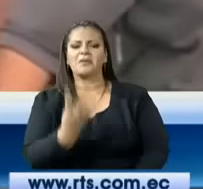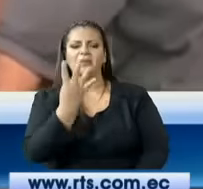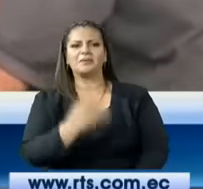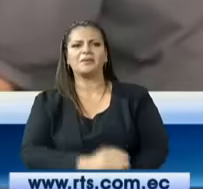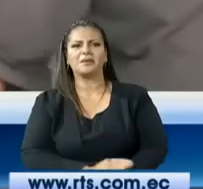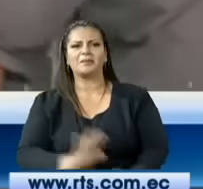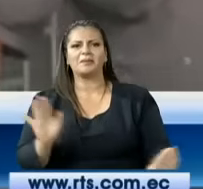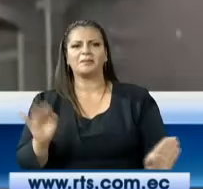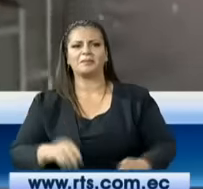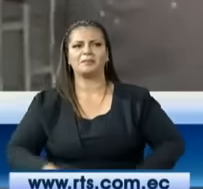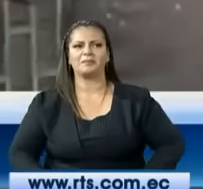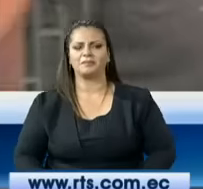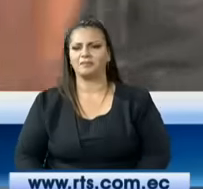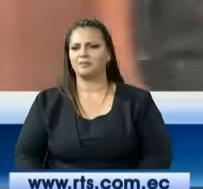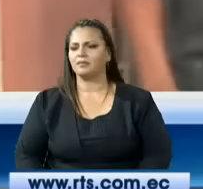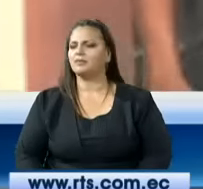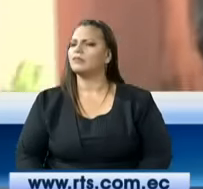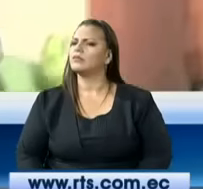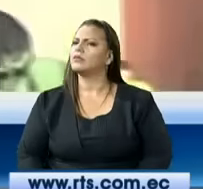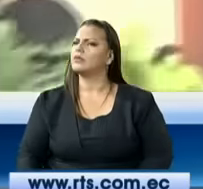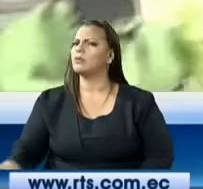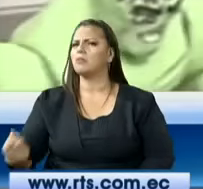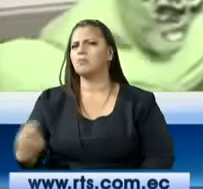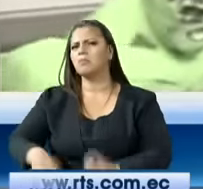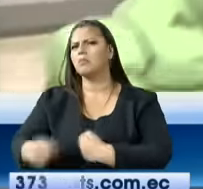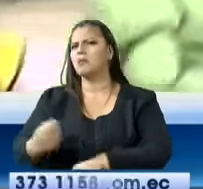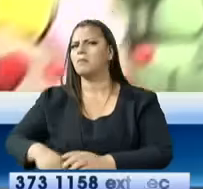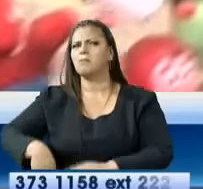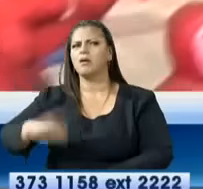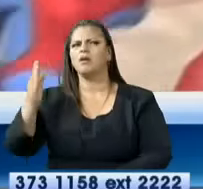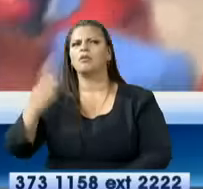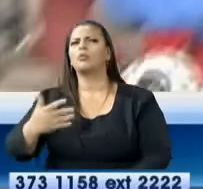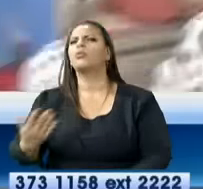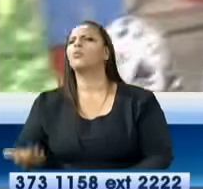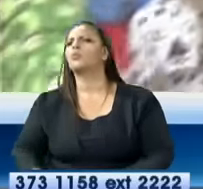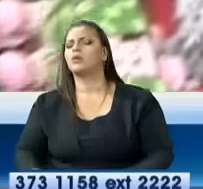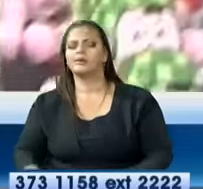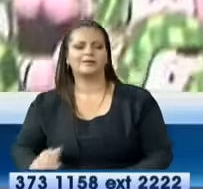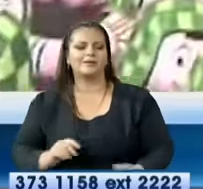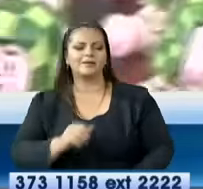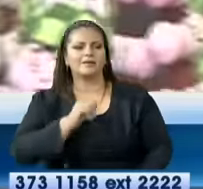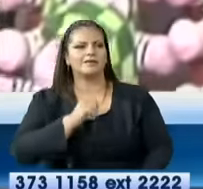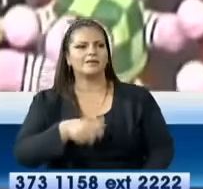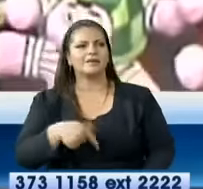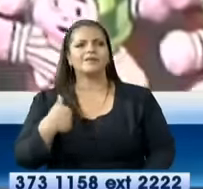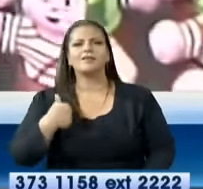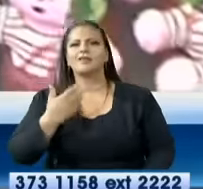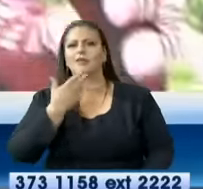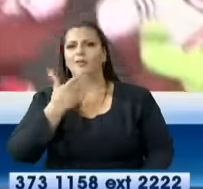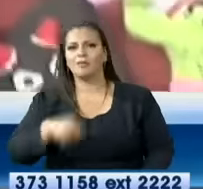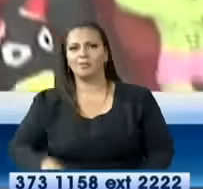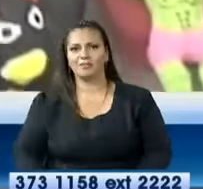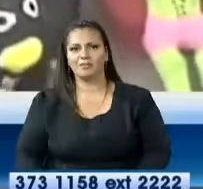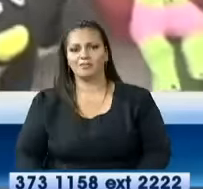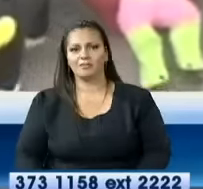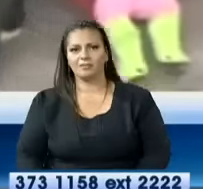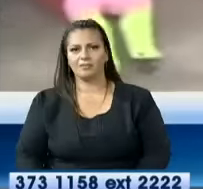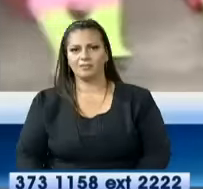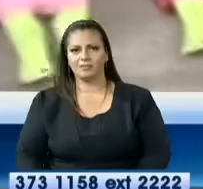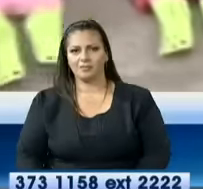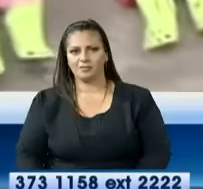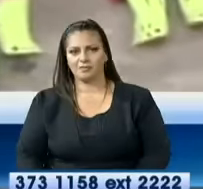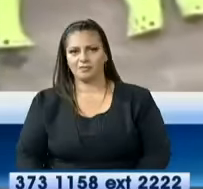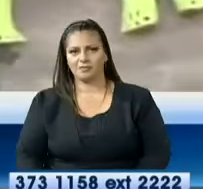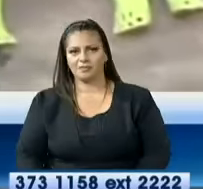más se ha vendido? El personaje que se me ha vendido no tengo, pero, o sea, el chavito más y la